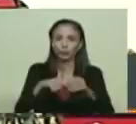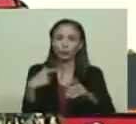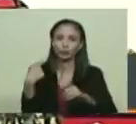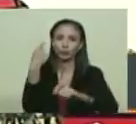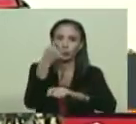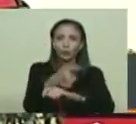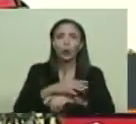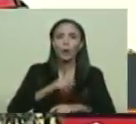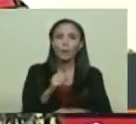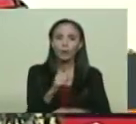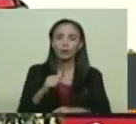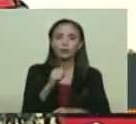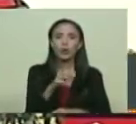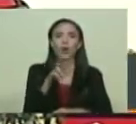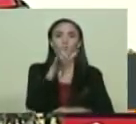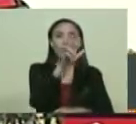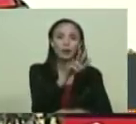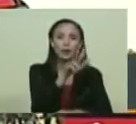Policía Nacional